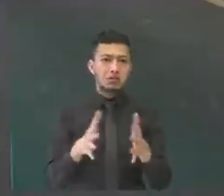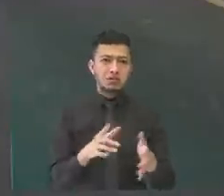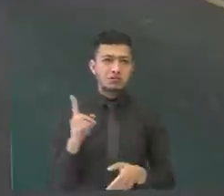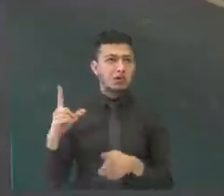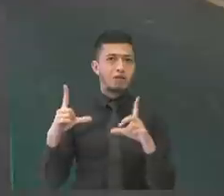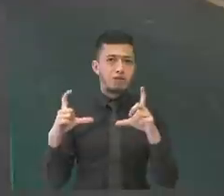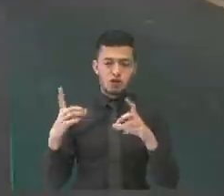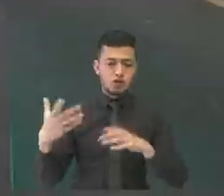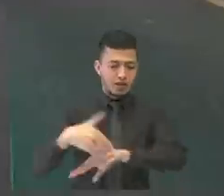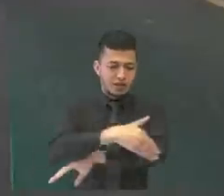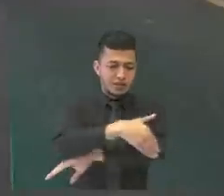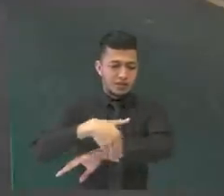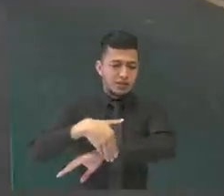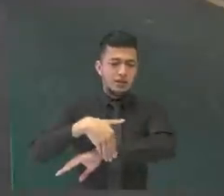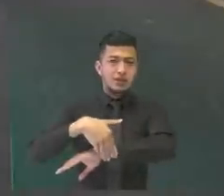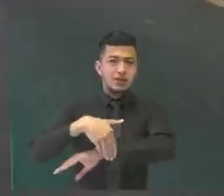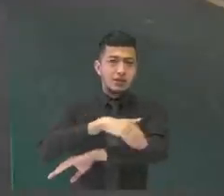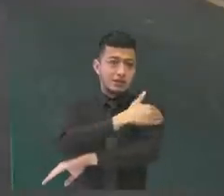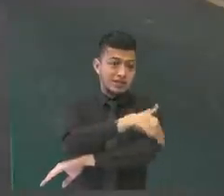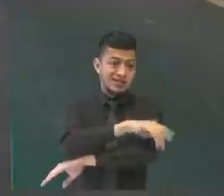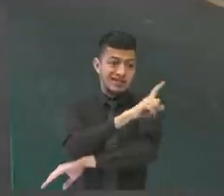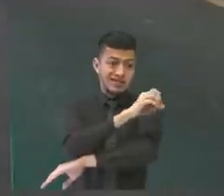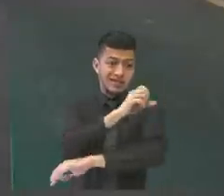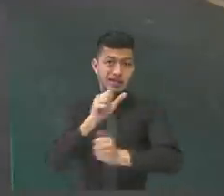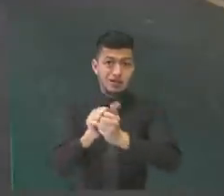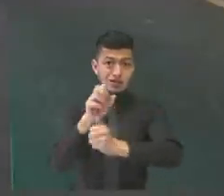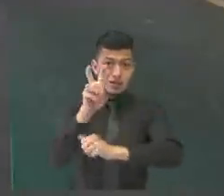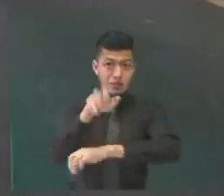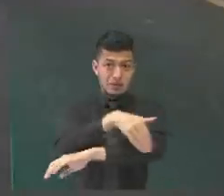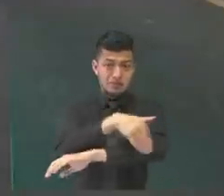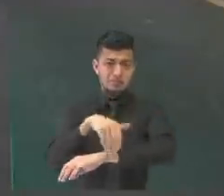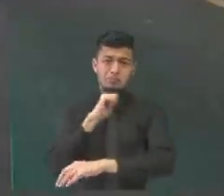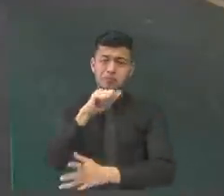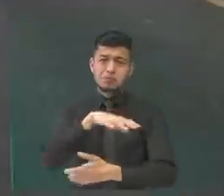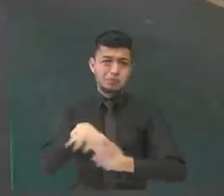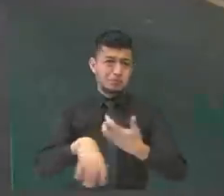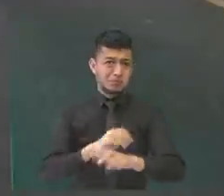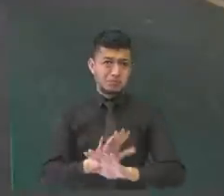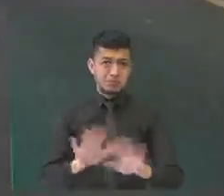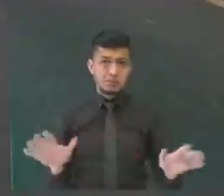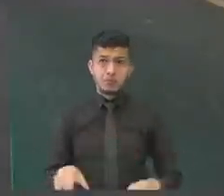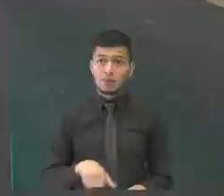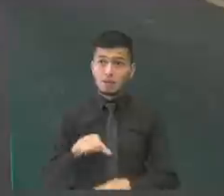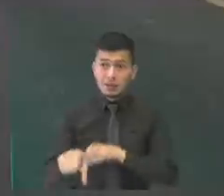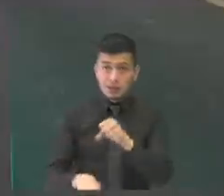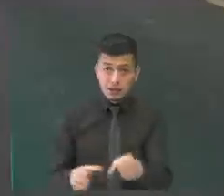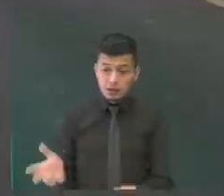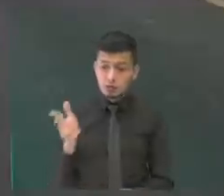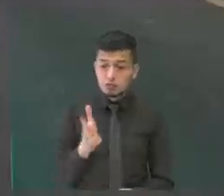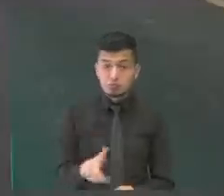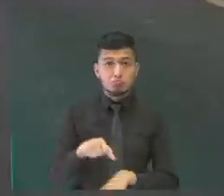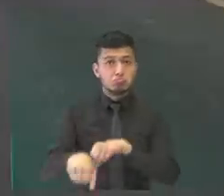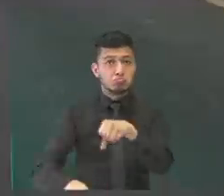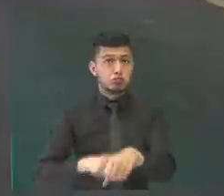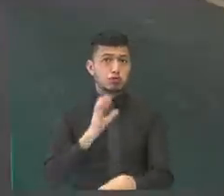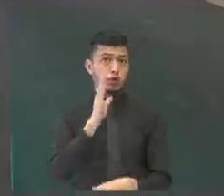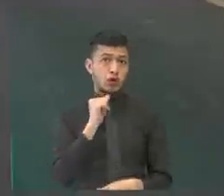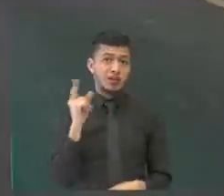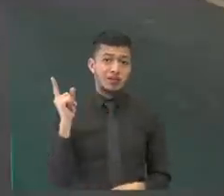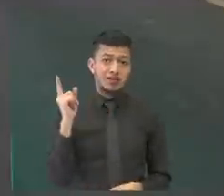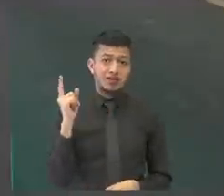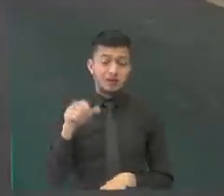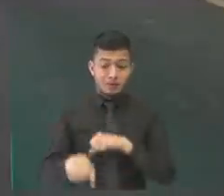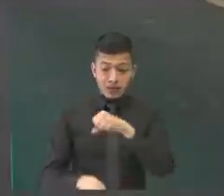en la 60 con séptima sería un desastre. No hay bicicletas, ¿no? Ir en bicicletas implica una